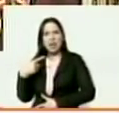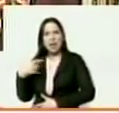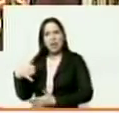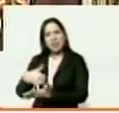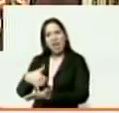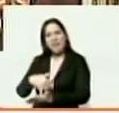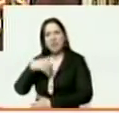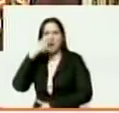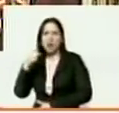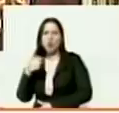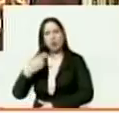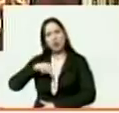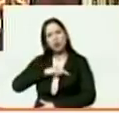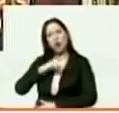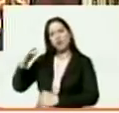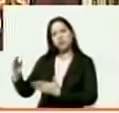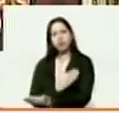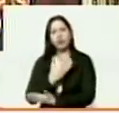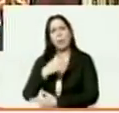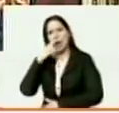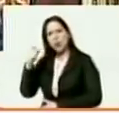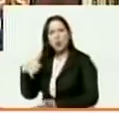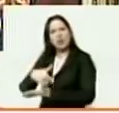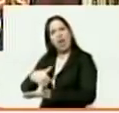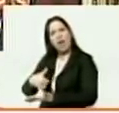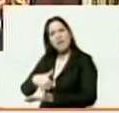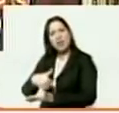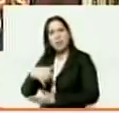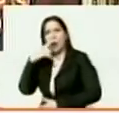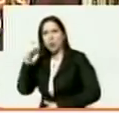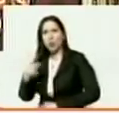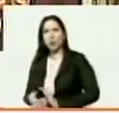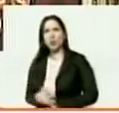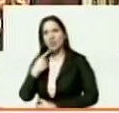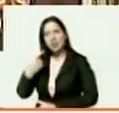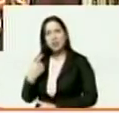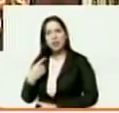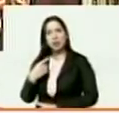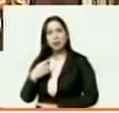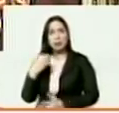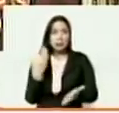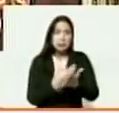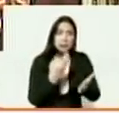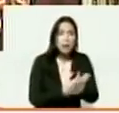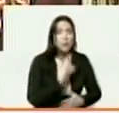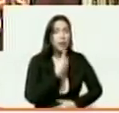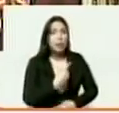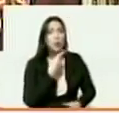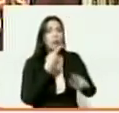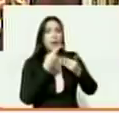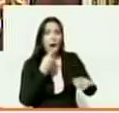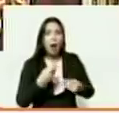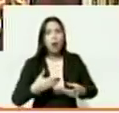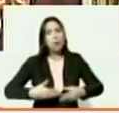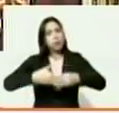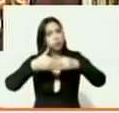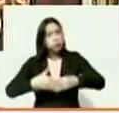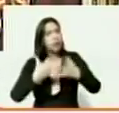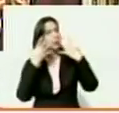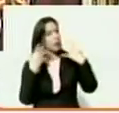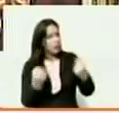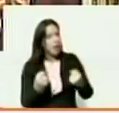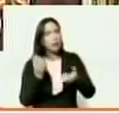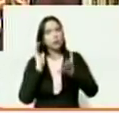vamos a derrocar Maduro, débil Maduro. Cada vez que yo hablo de diálogo, de extender la mano, de entendernos,